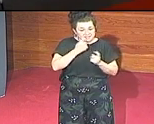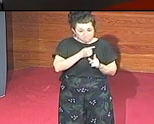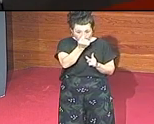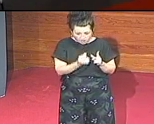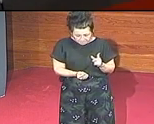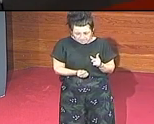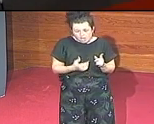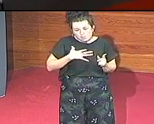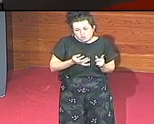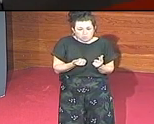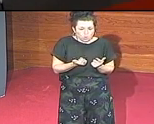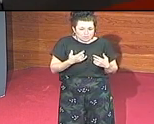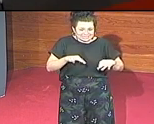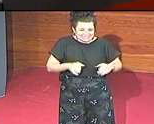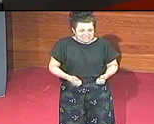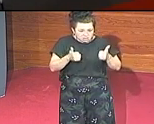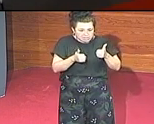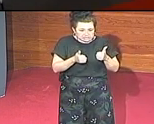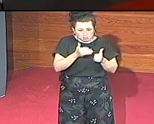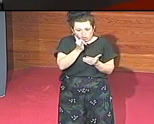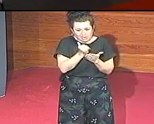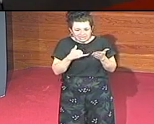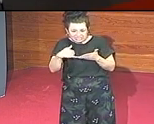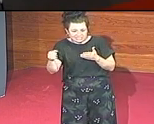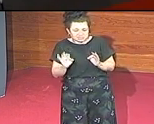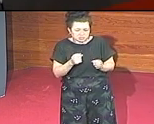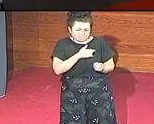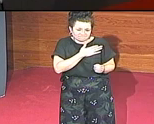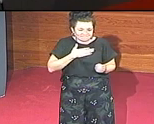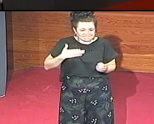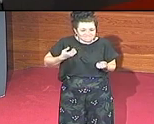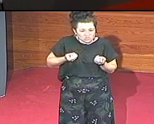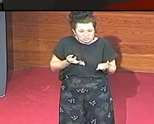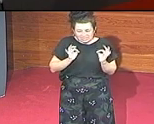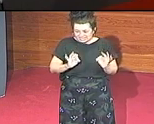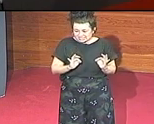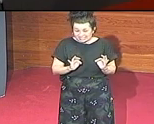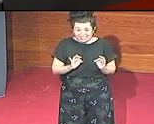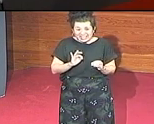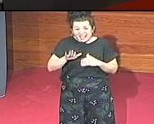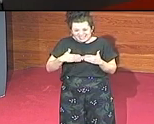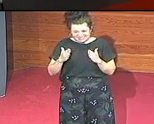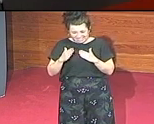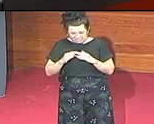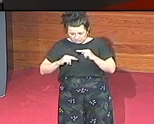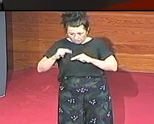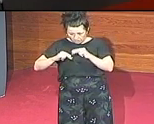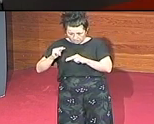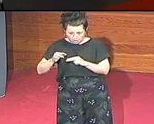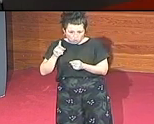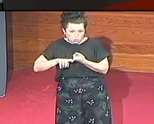esquemático más lineal pero bueno me apetecía contarlo así de hecho hice hasta una maqueta en casa que mi mujer casi me